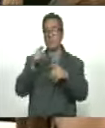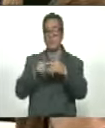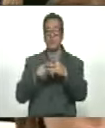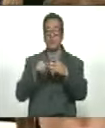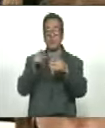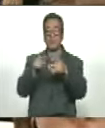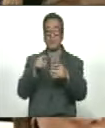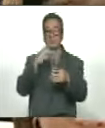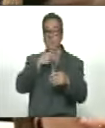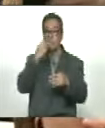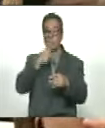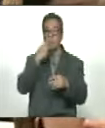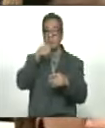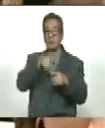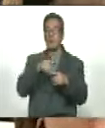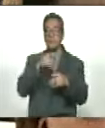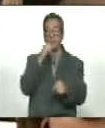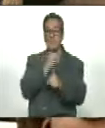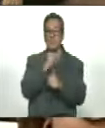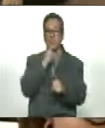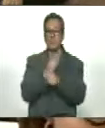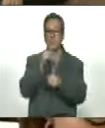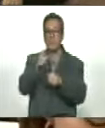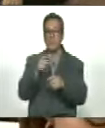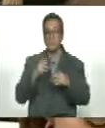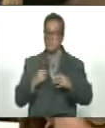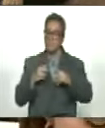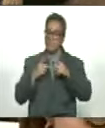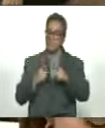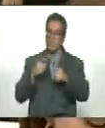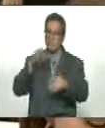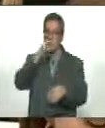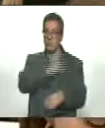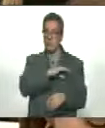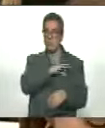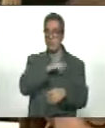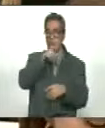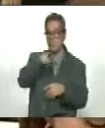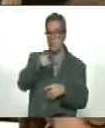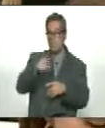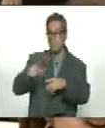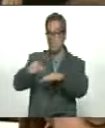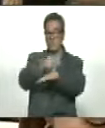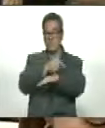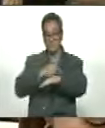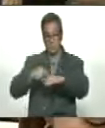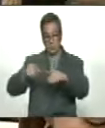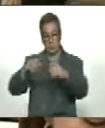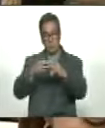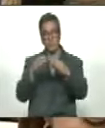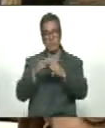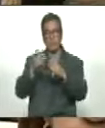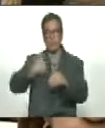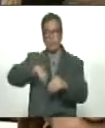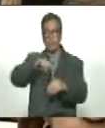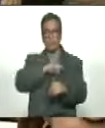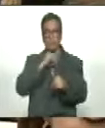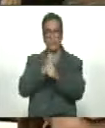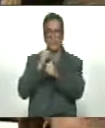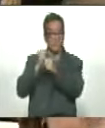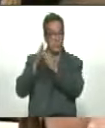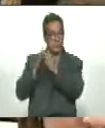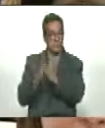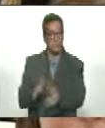a través de una política que trabaja el bienestar social. Y ese estado de bienestar que nuestros trabajadores y